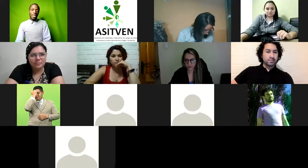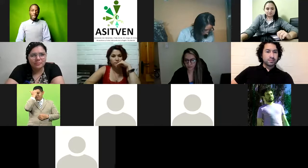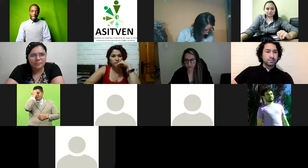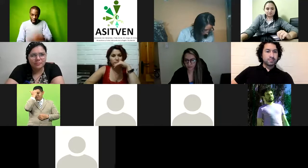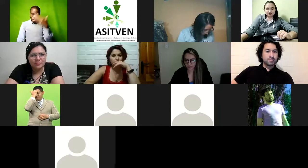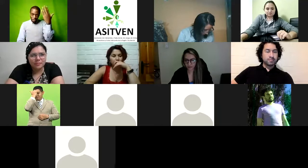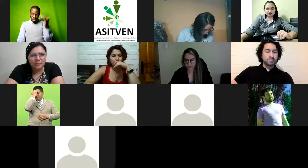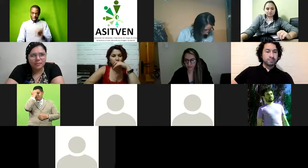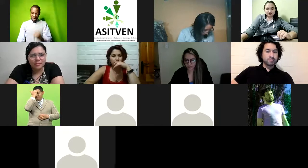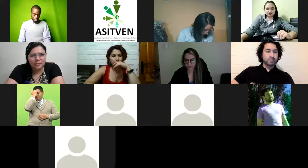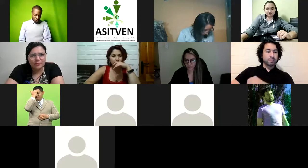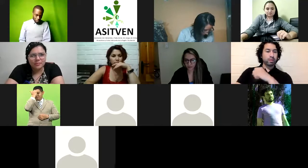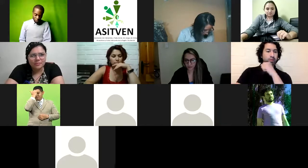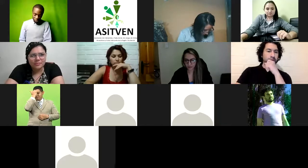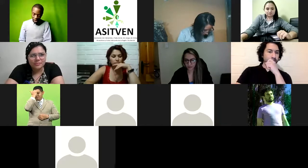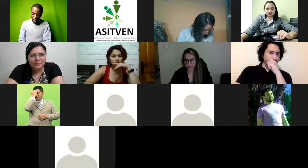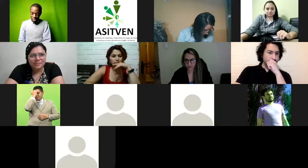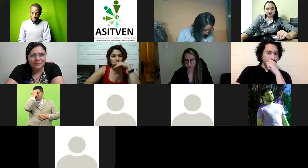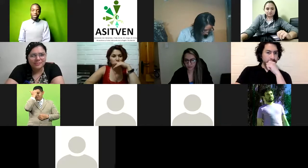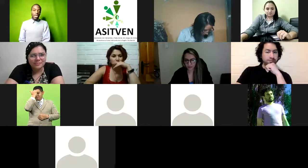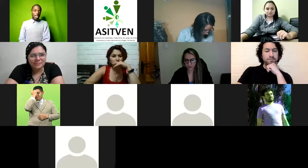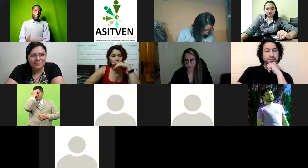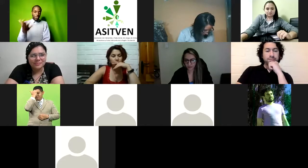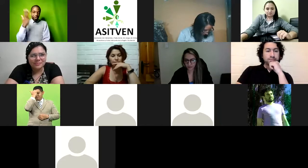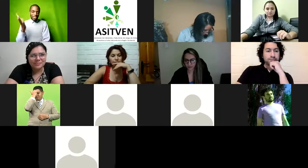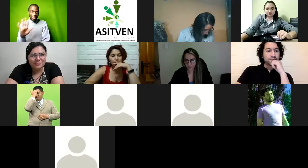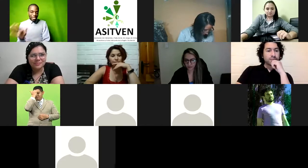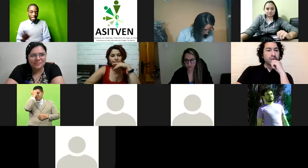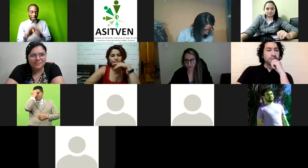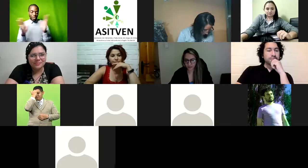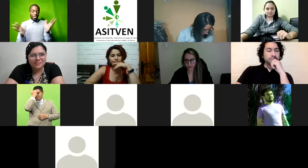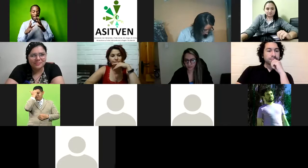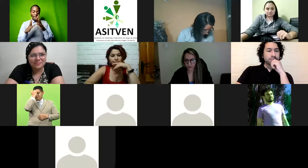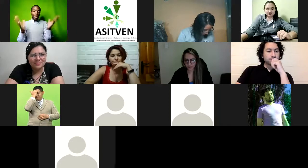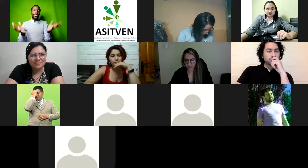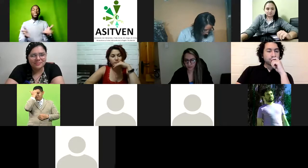multilingüista que esos países de Europa, ¿no? Pero tenemos